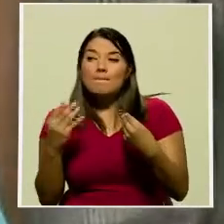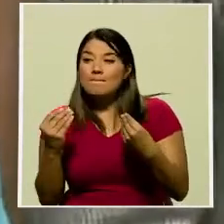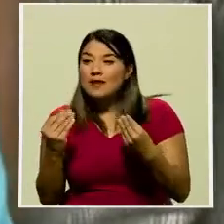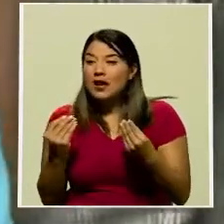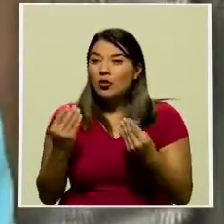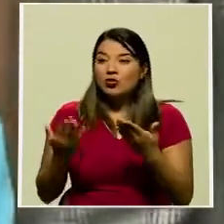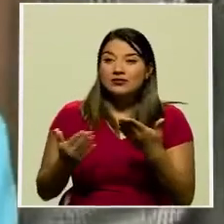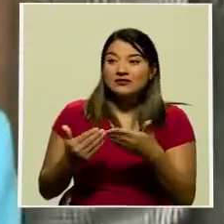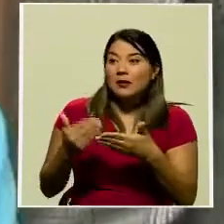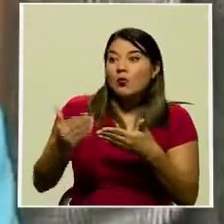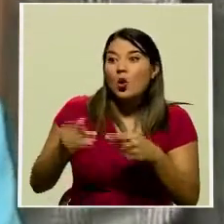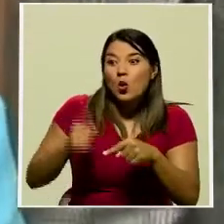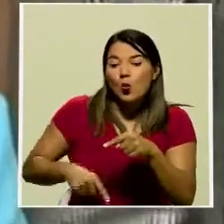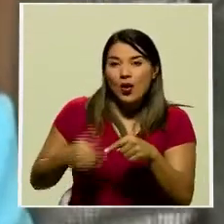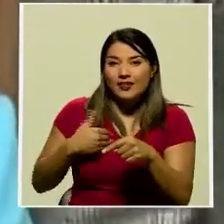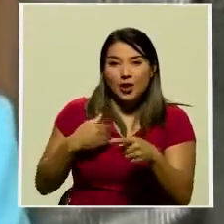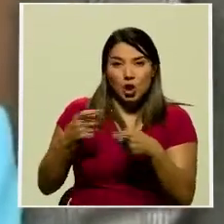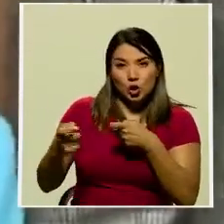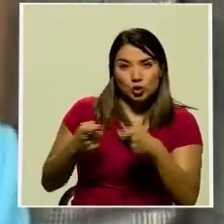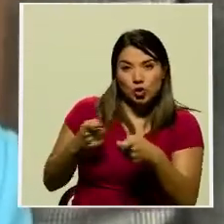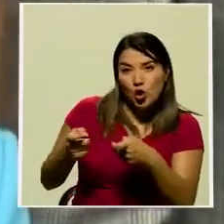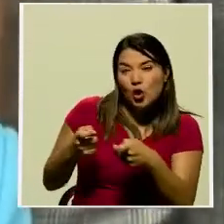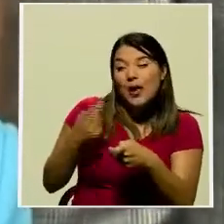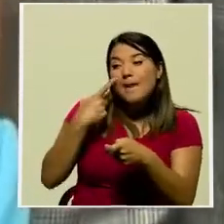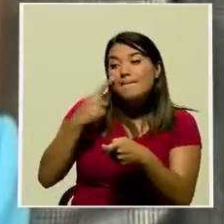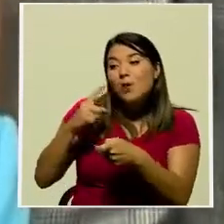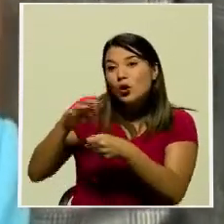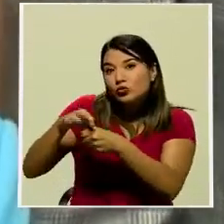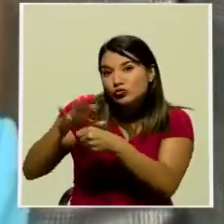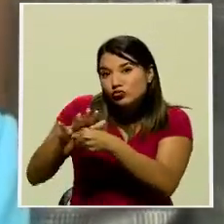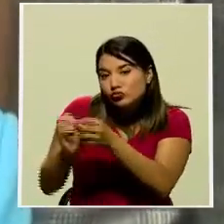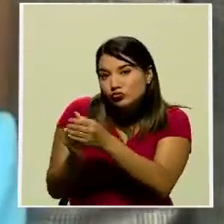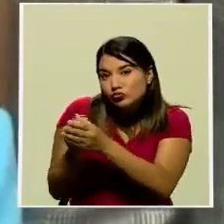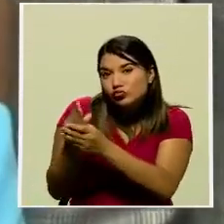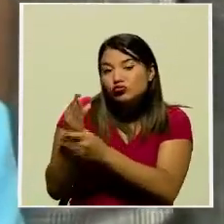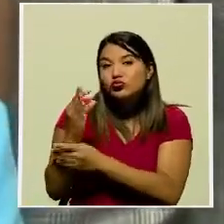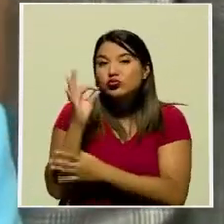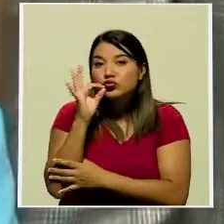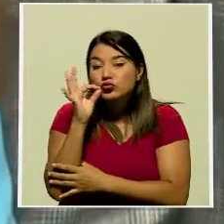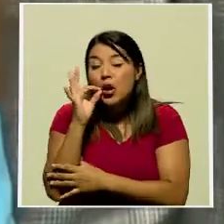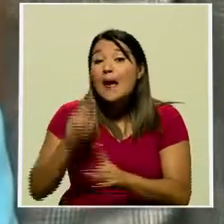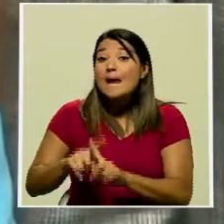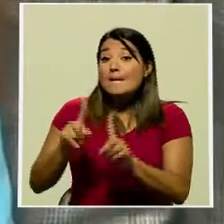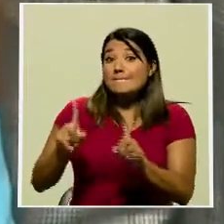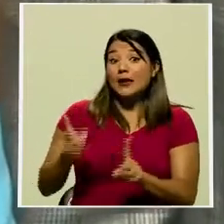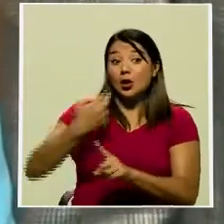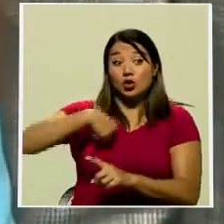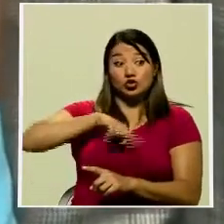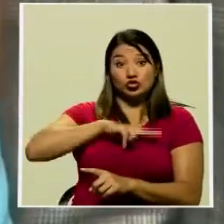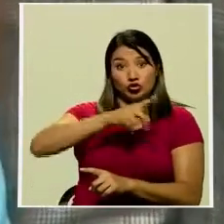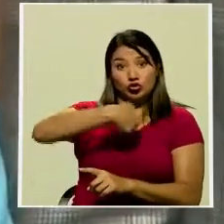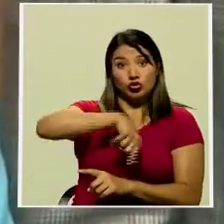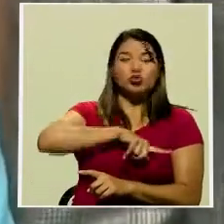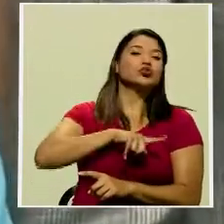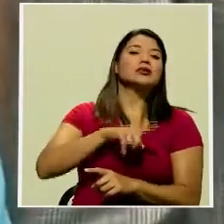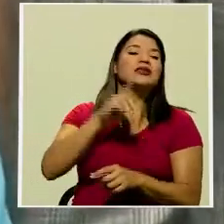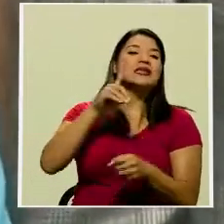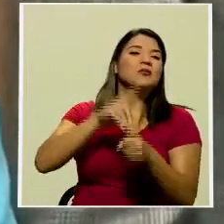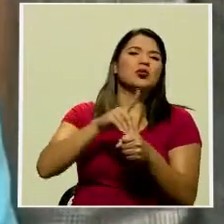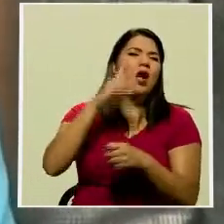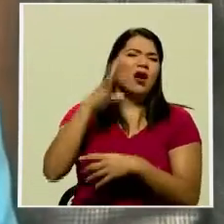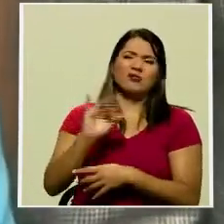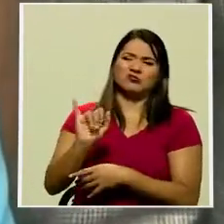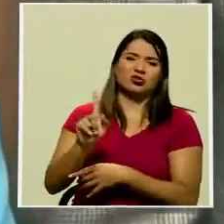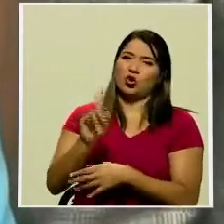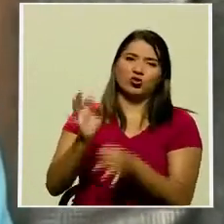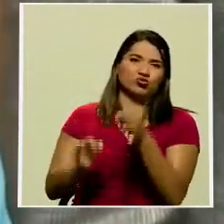controles en la diferenciación de plantas y demás. Desde este grupo de diputados creemos que la excusa no es válida y que